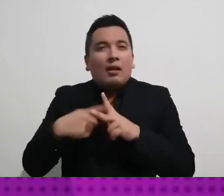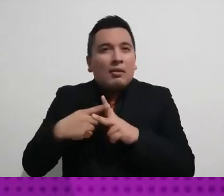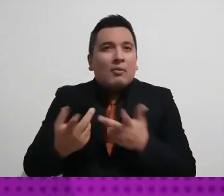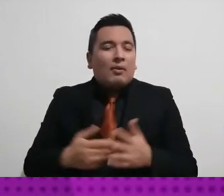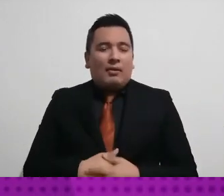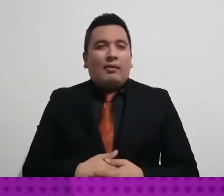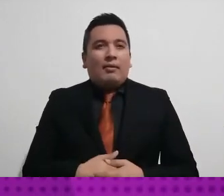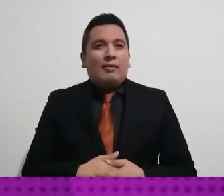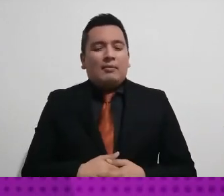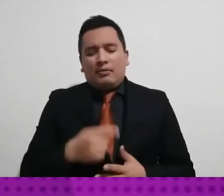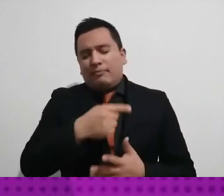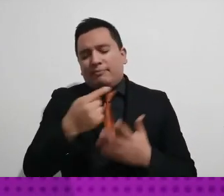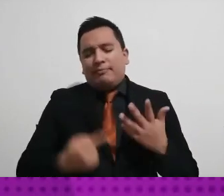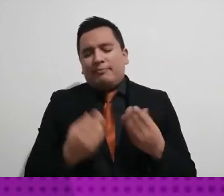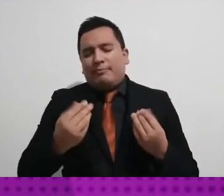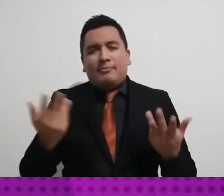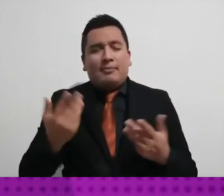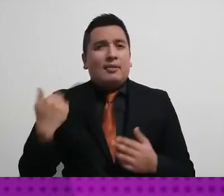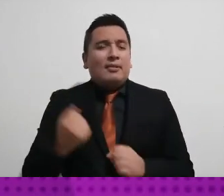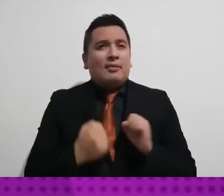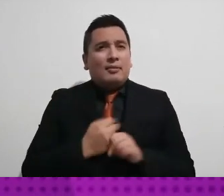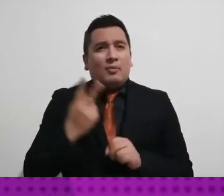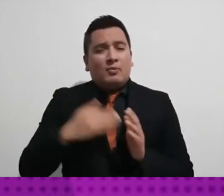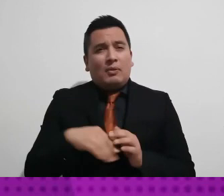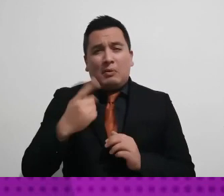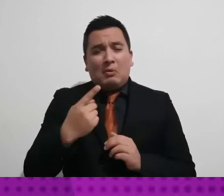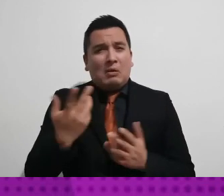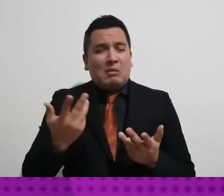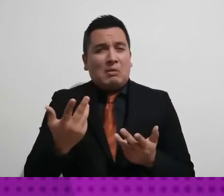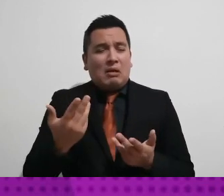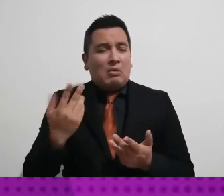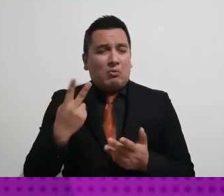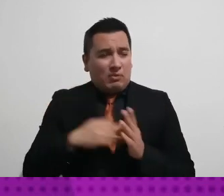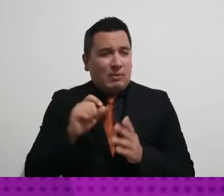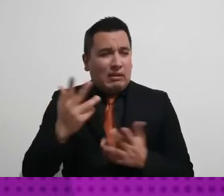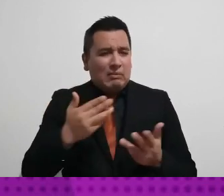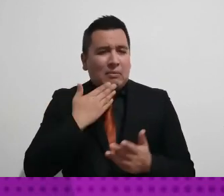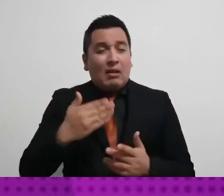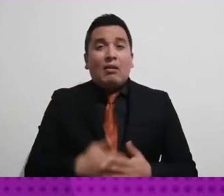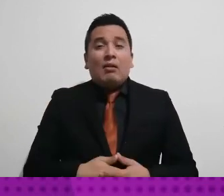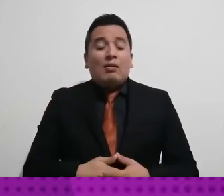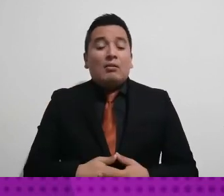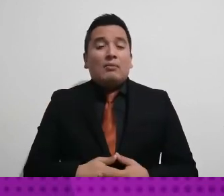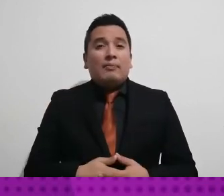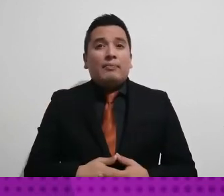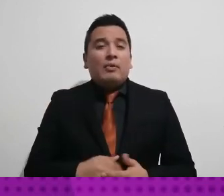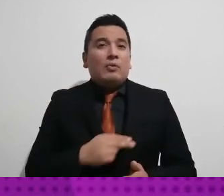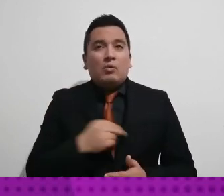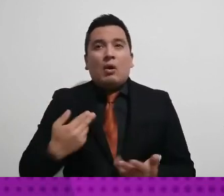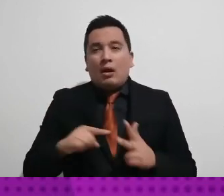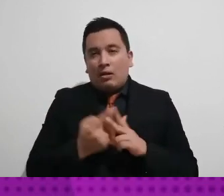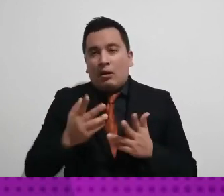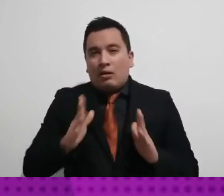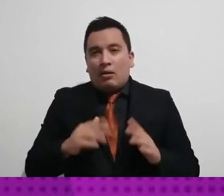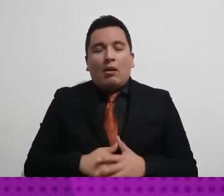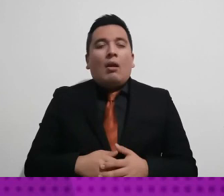los cómputos, muchas actividades que hicimos pues a la perfección. Y bueno, pues decirles que ya iniciamos